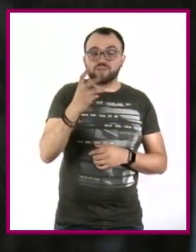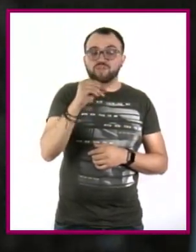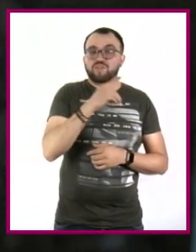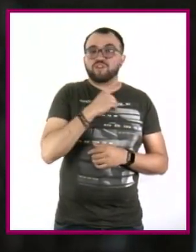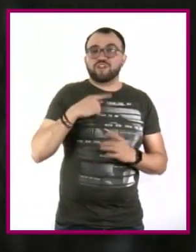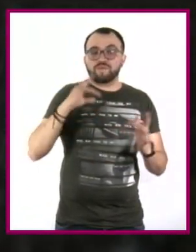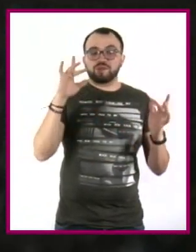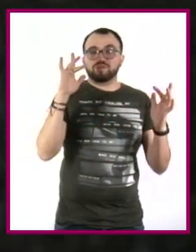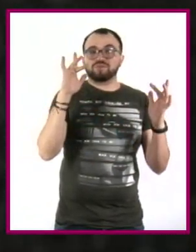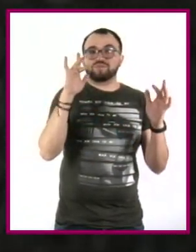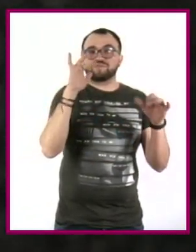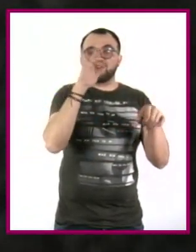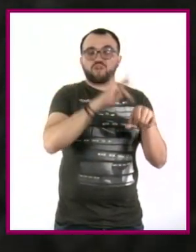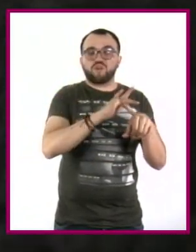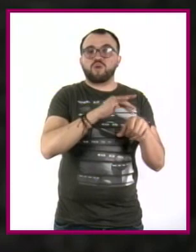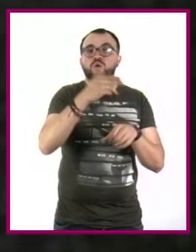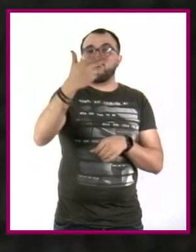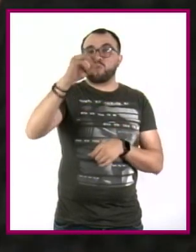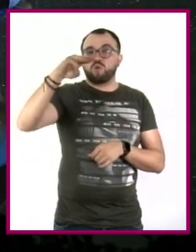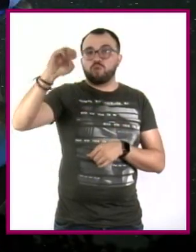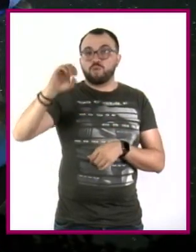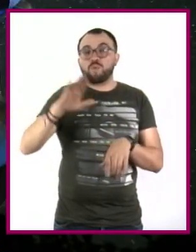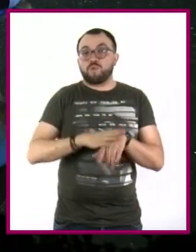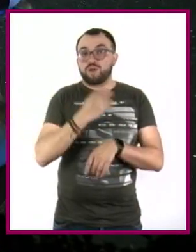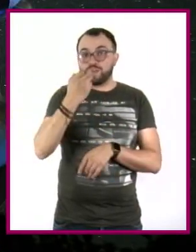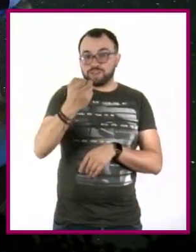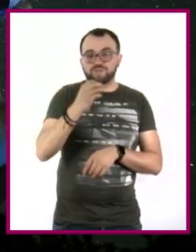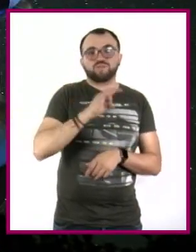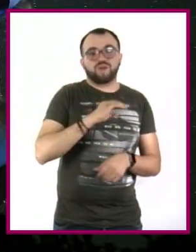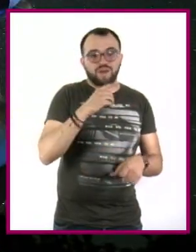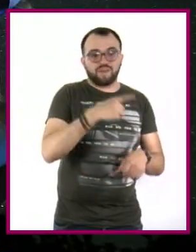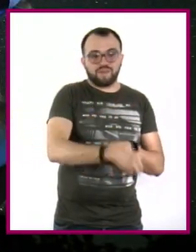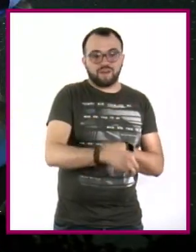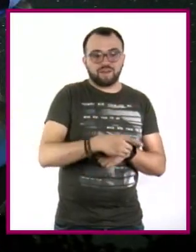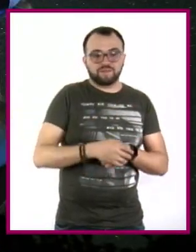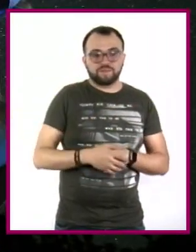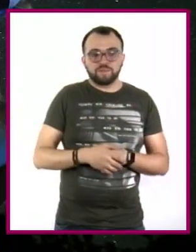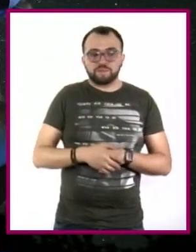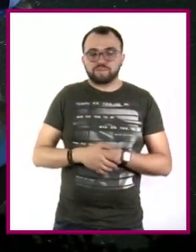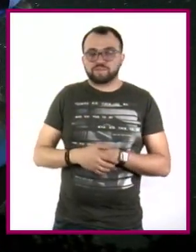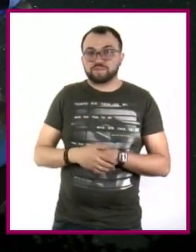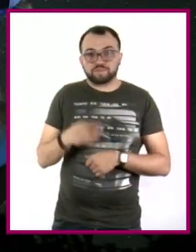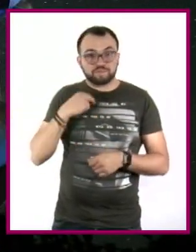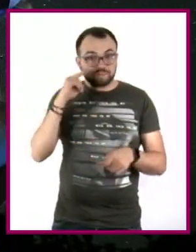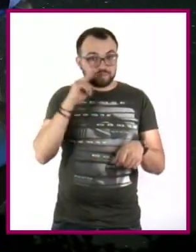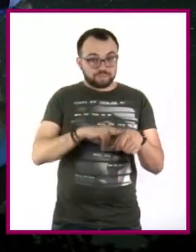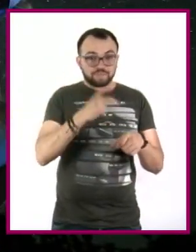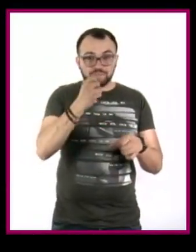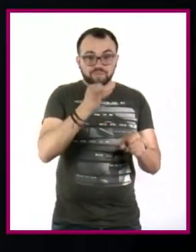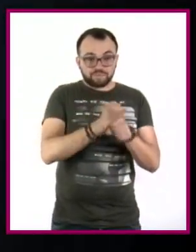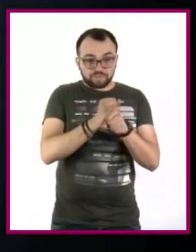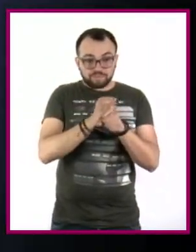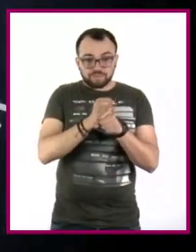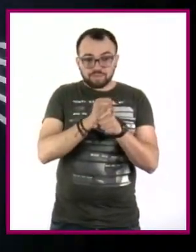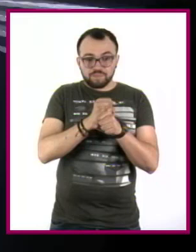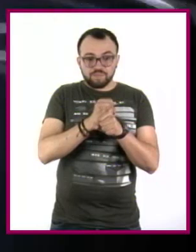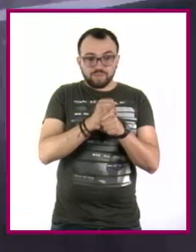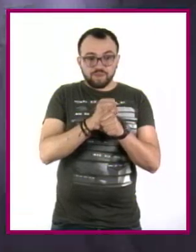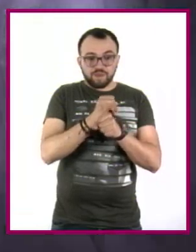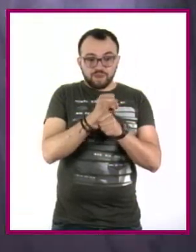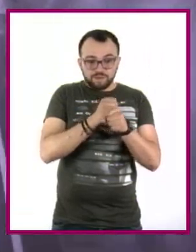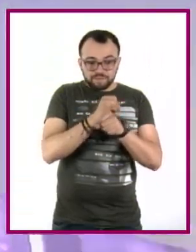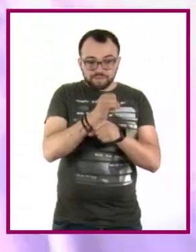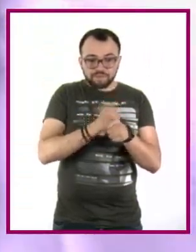contacto con humo, ya que eso sí lo daña. Hasta donde yo sé, los resultados de esa investigación se enviaron al